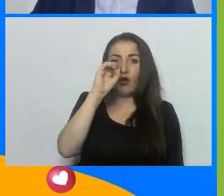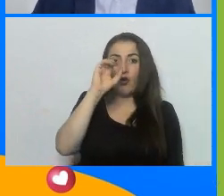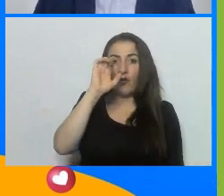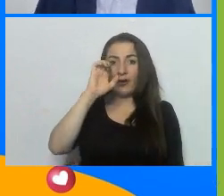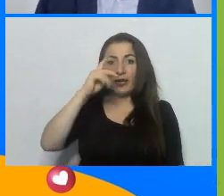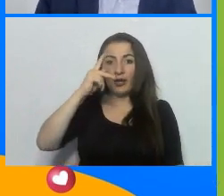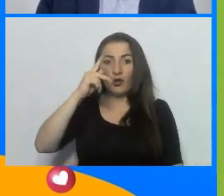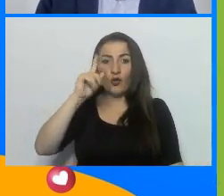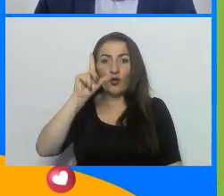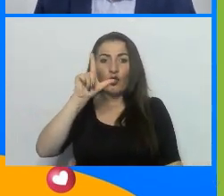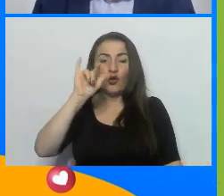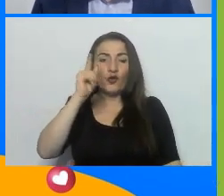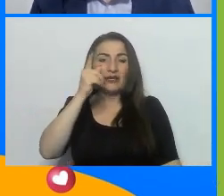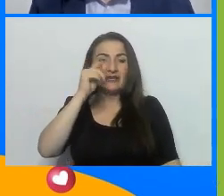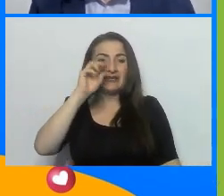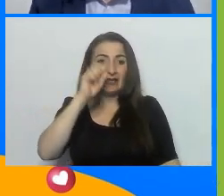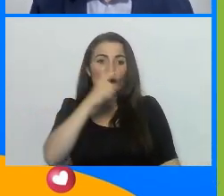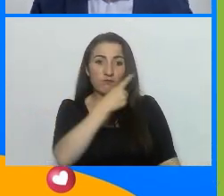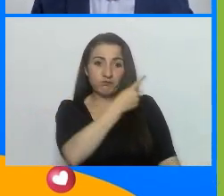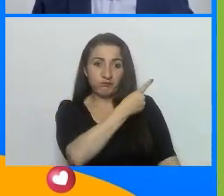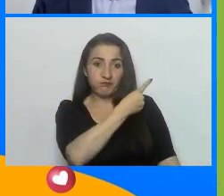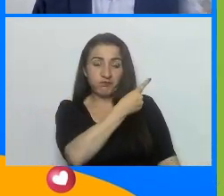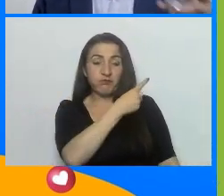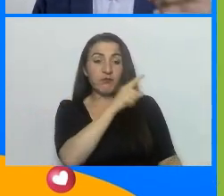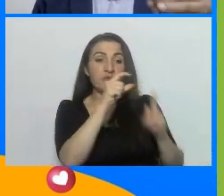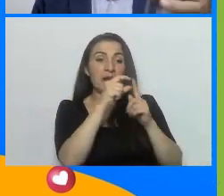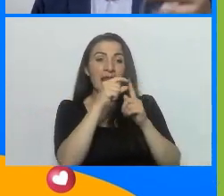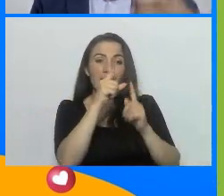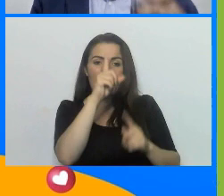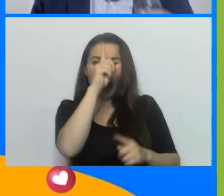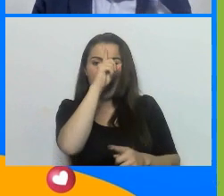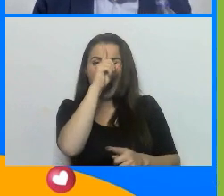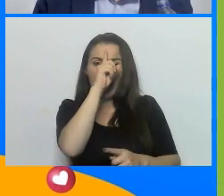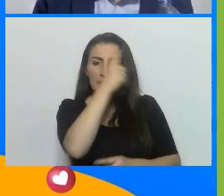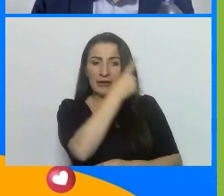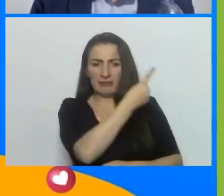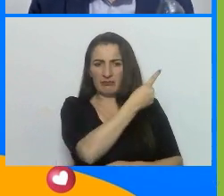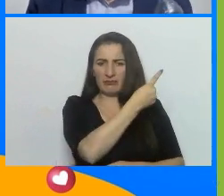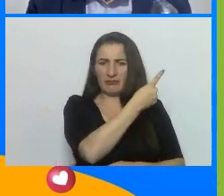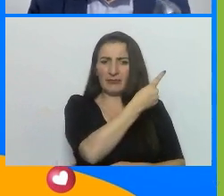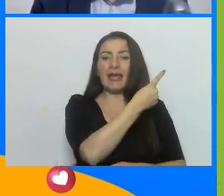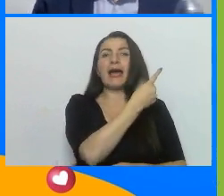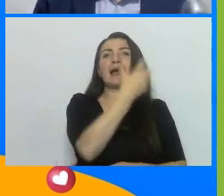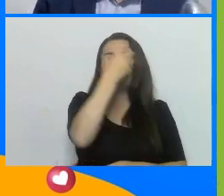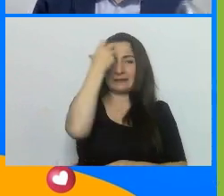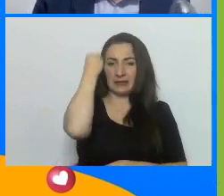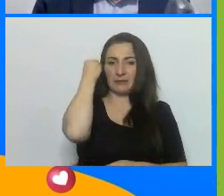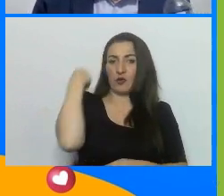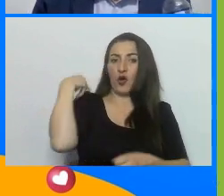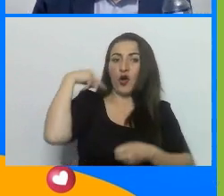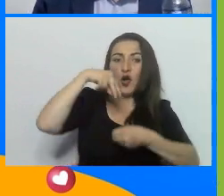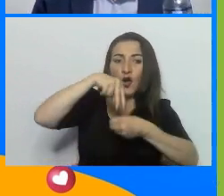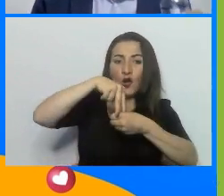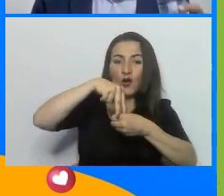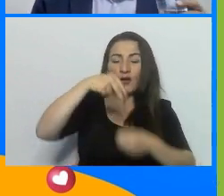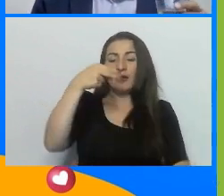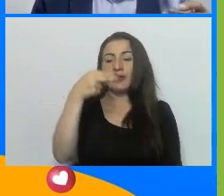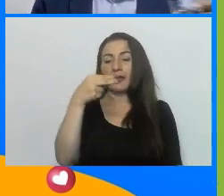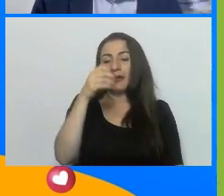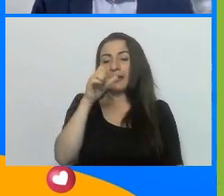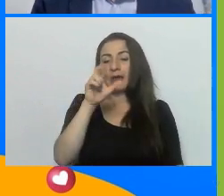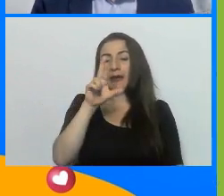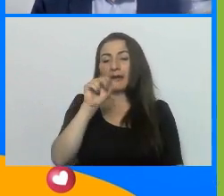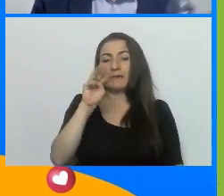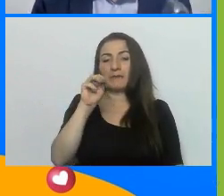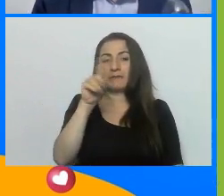escrita ahí en alemán. ¿Por qué la puse en alemán? Pues porque Ernest Haeckel era un alemán. Él fue alemán y